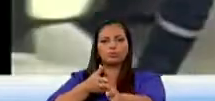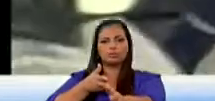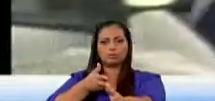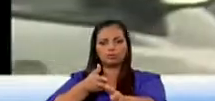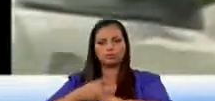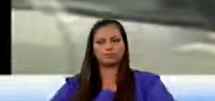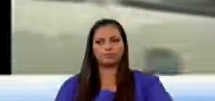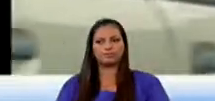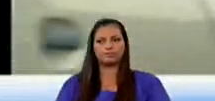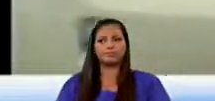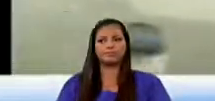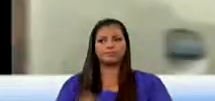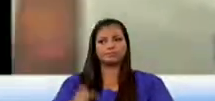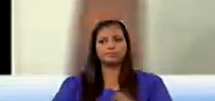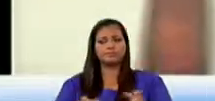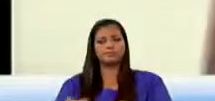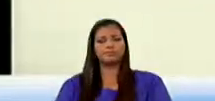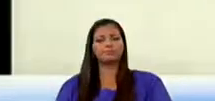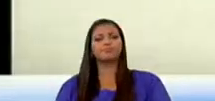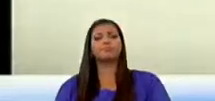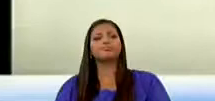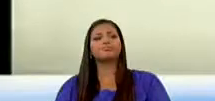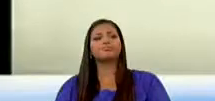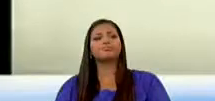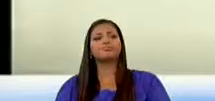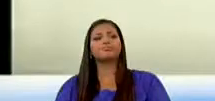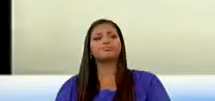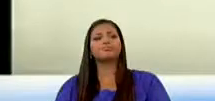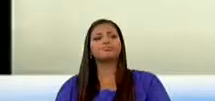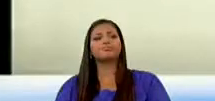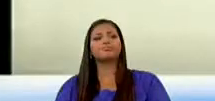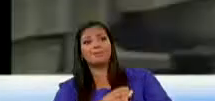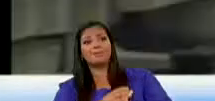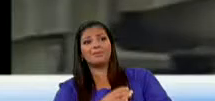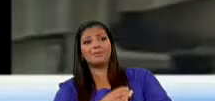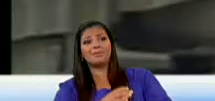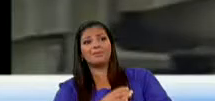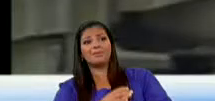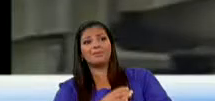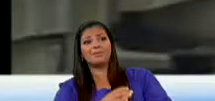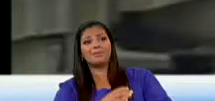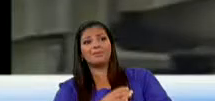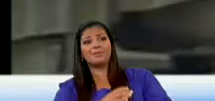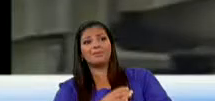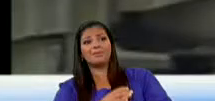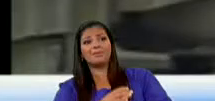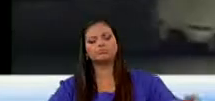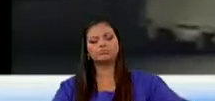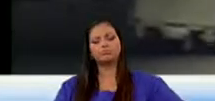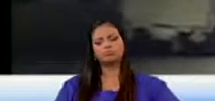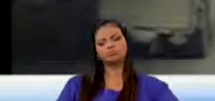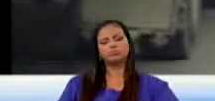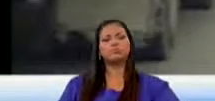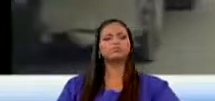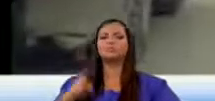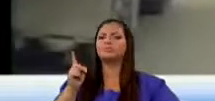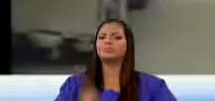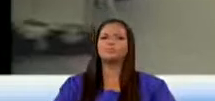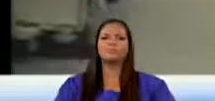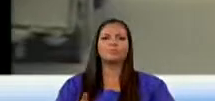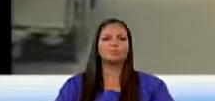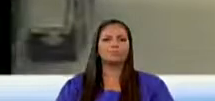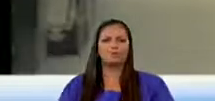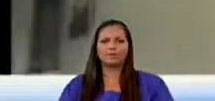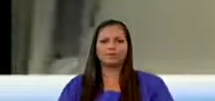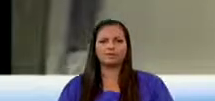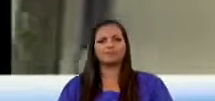esperan otro. Salen a hacer la señal para que se detenga, pero no se detienen. Dan la vuelta, obviamente, para no taponar.